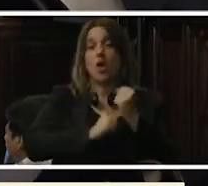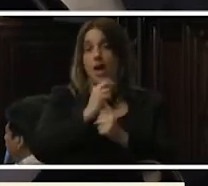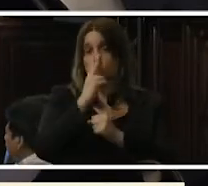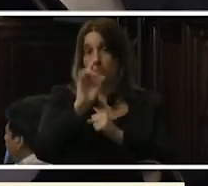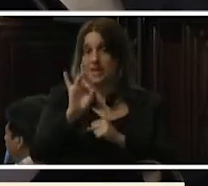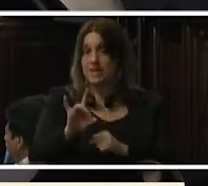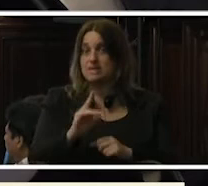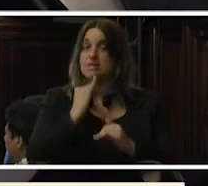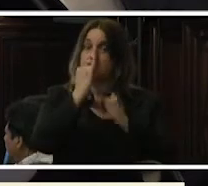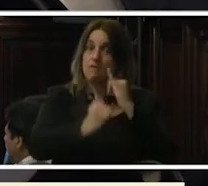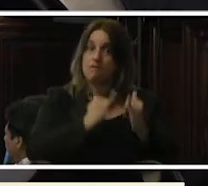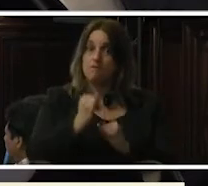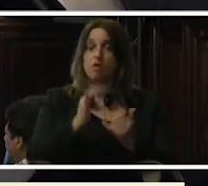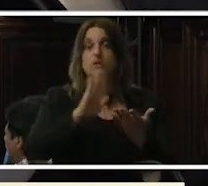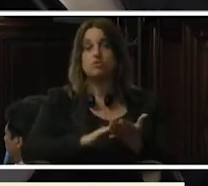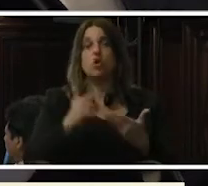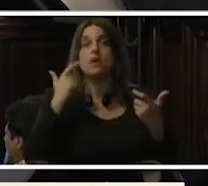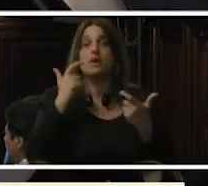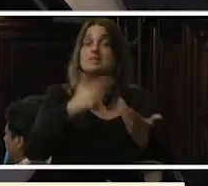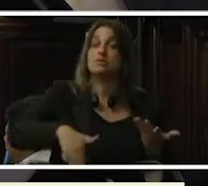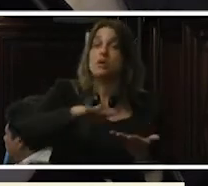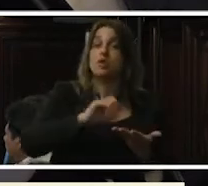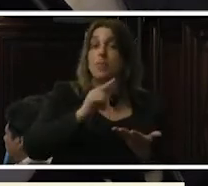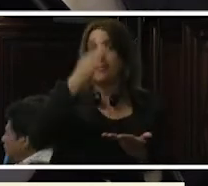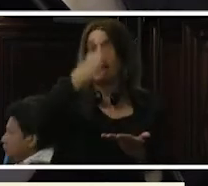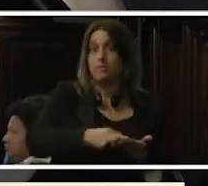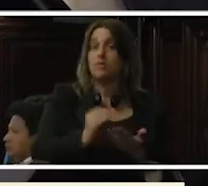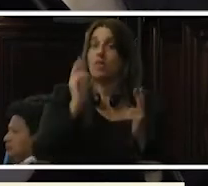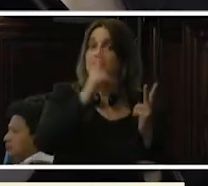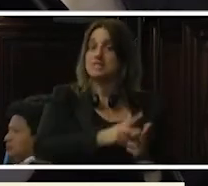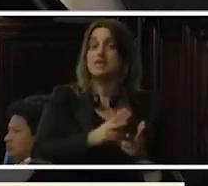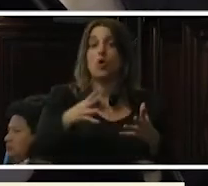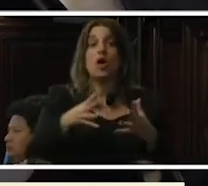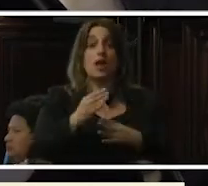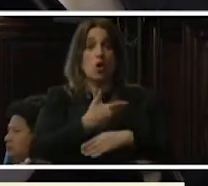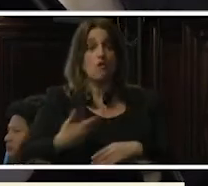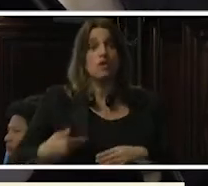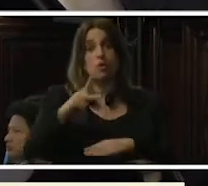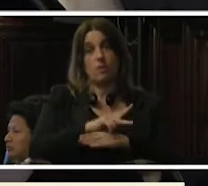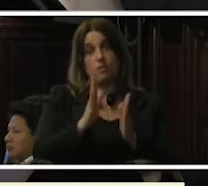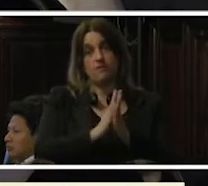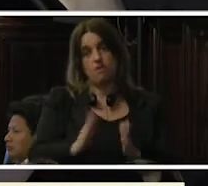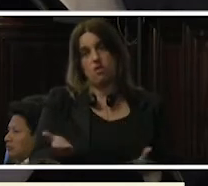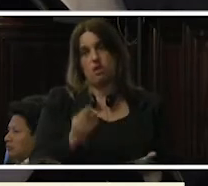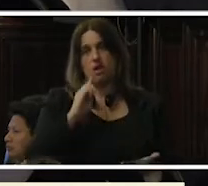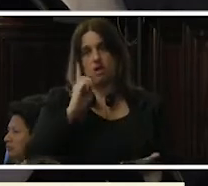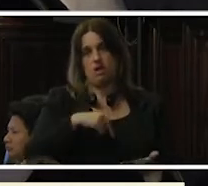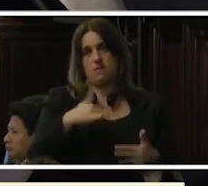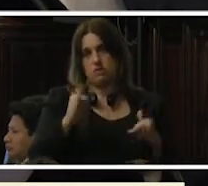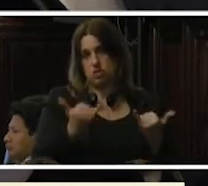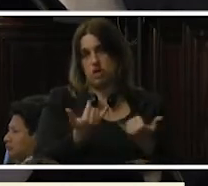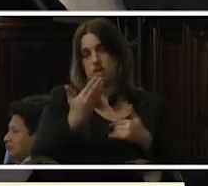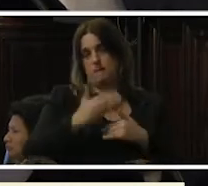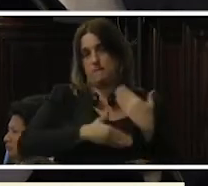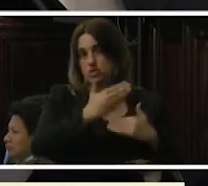informe y recomendaciones respecto a la situación de este pueblo, instando al gobierno paraguayo a que acelere el proceso de reconocimiento de las tierras